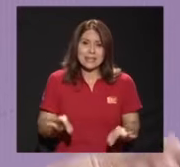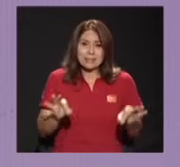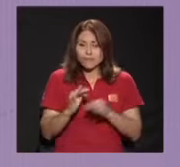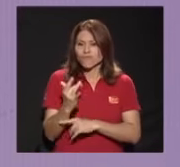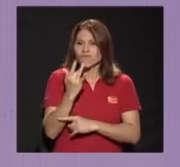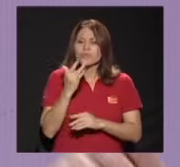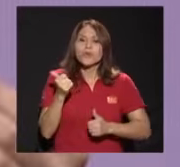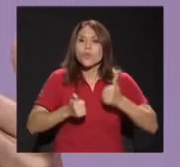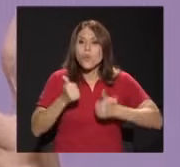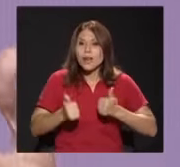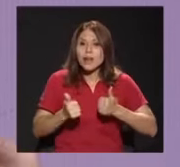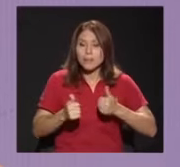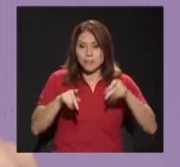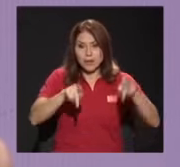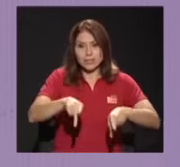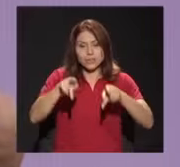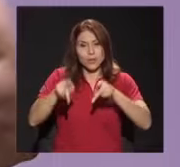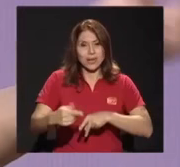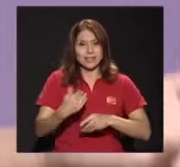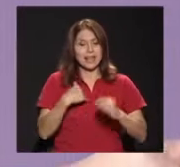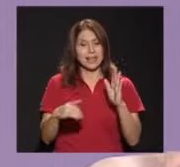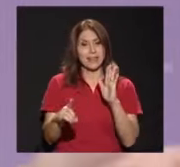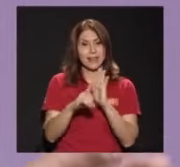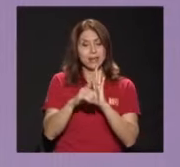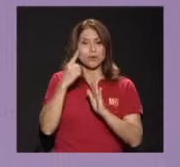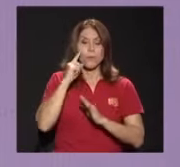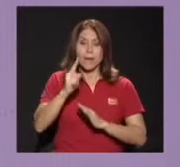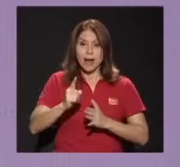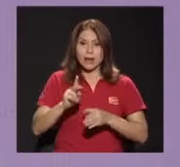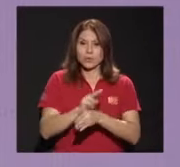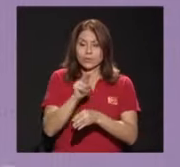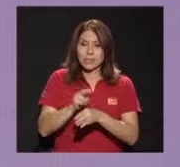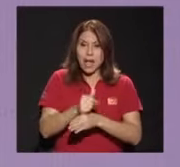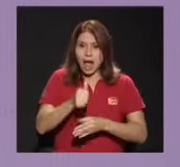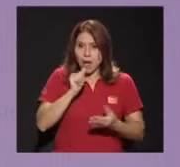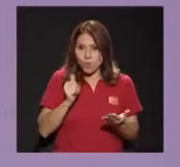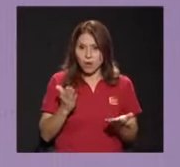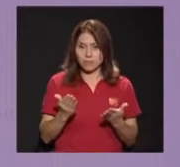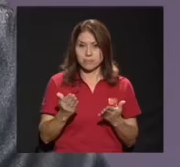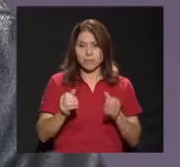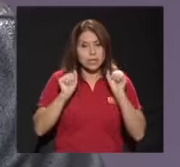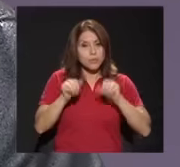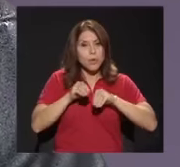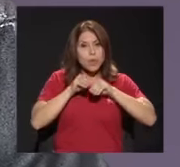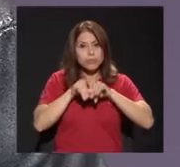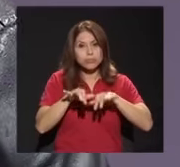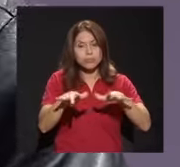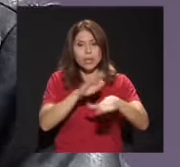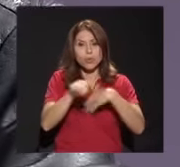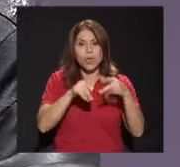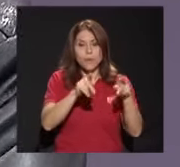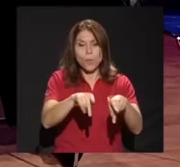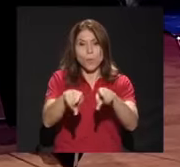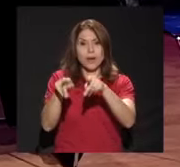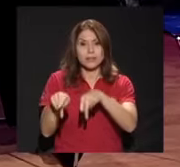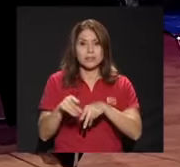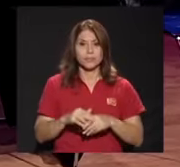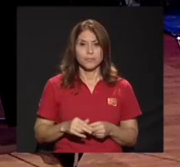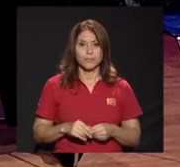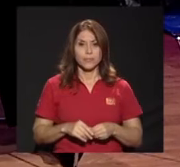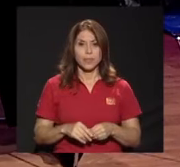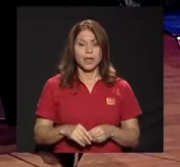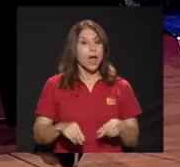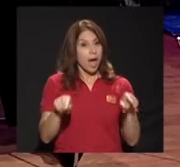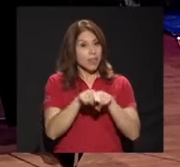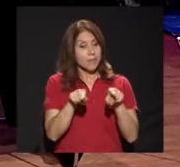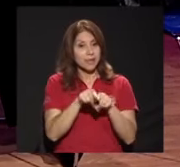que tienen las personas de consumir agua, o sea, el abastecimiento a la población. Además, este proyecto también pues,